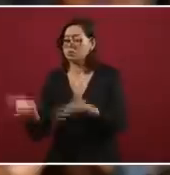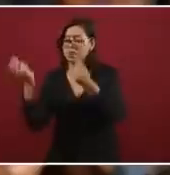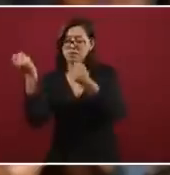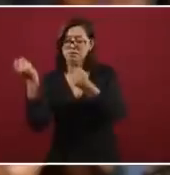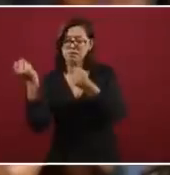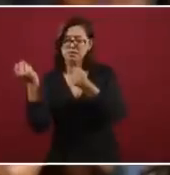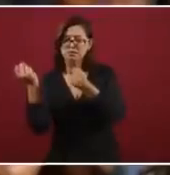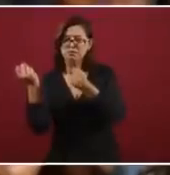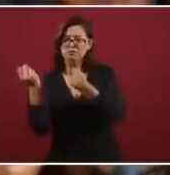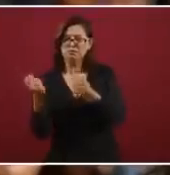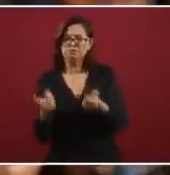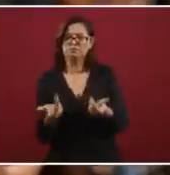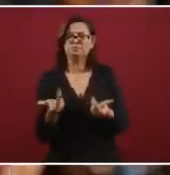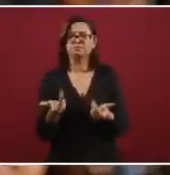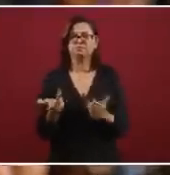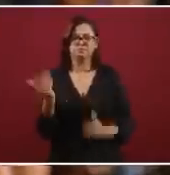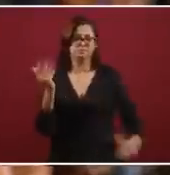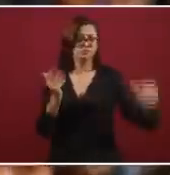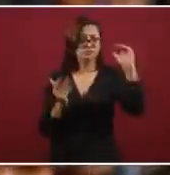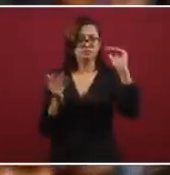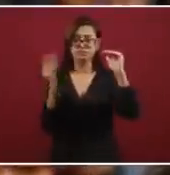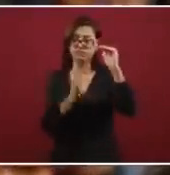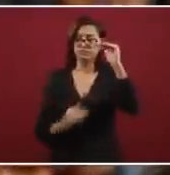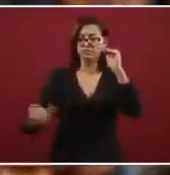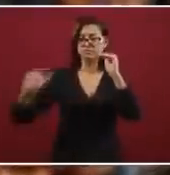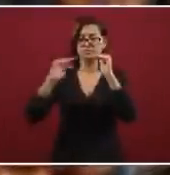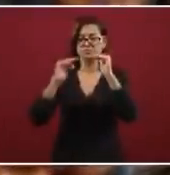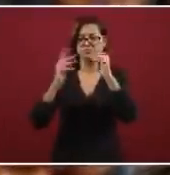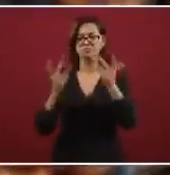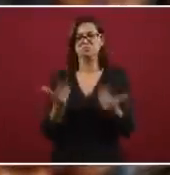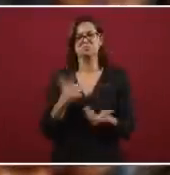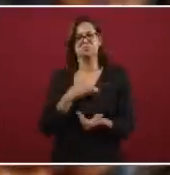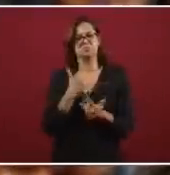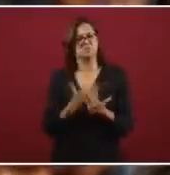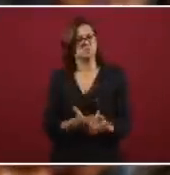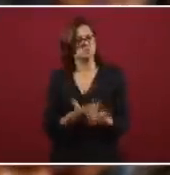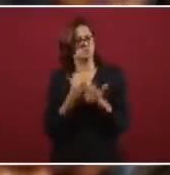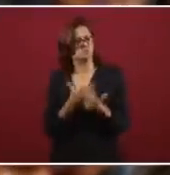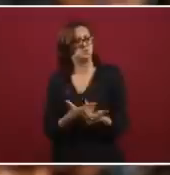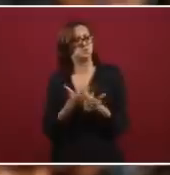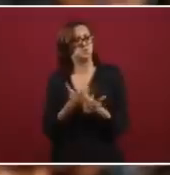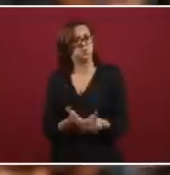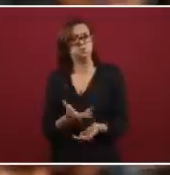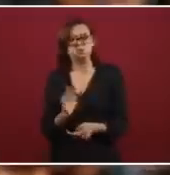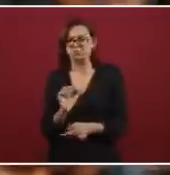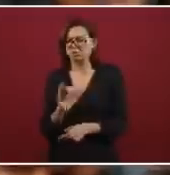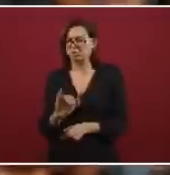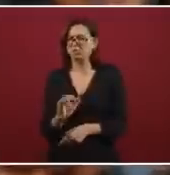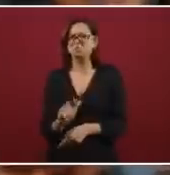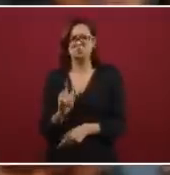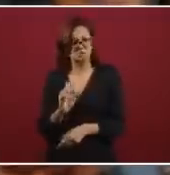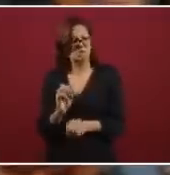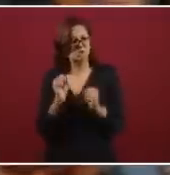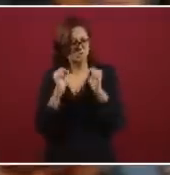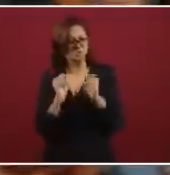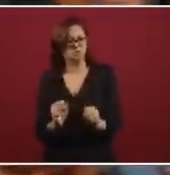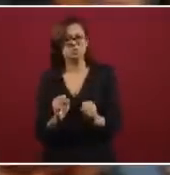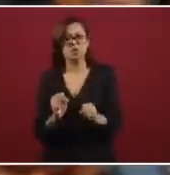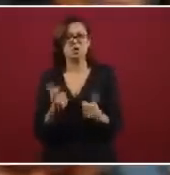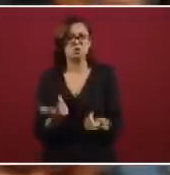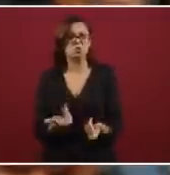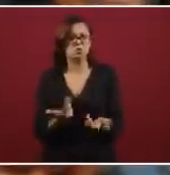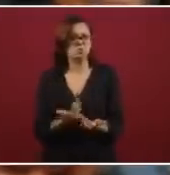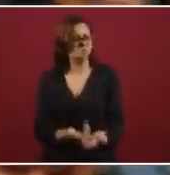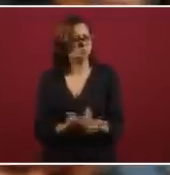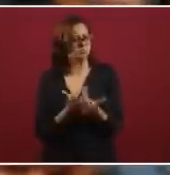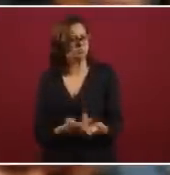Y ese precio, ese futuro, parecía rozagante, promisorio, maravilloso. Se iba a administrar la